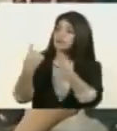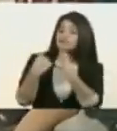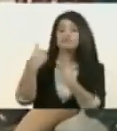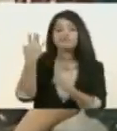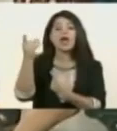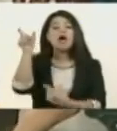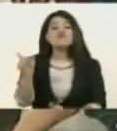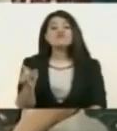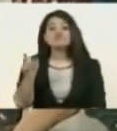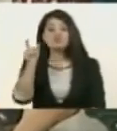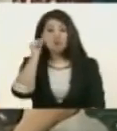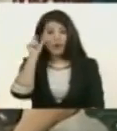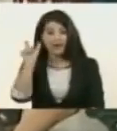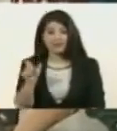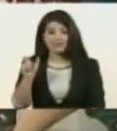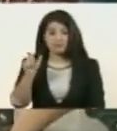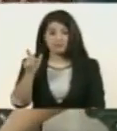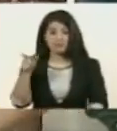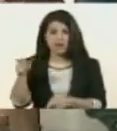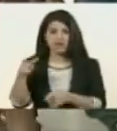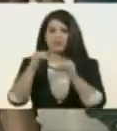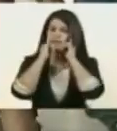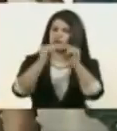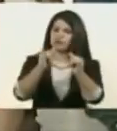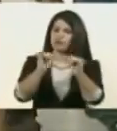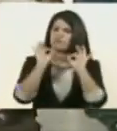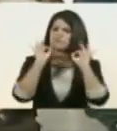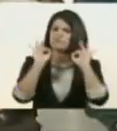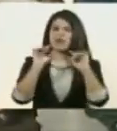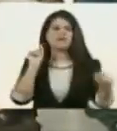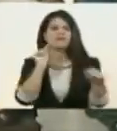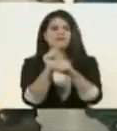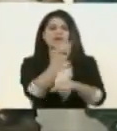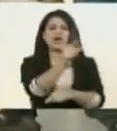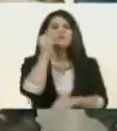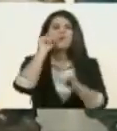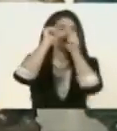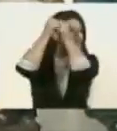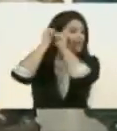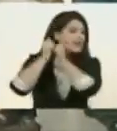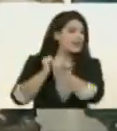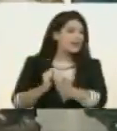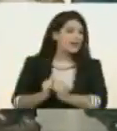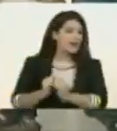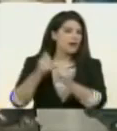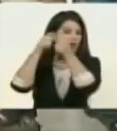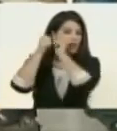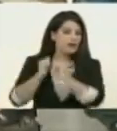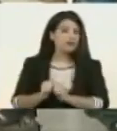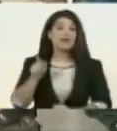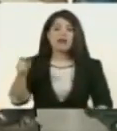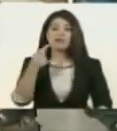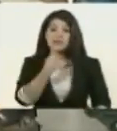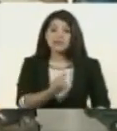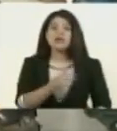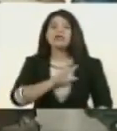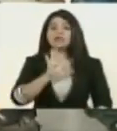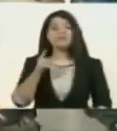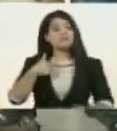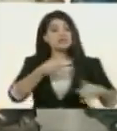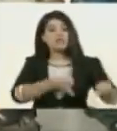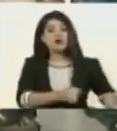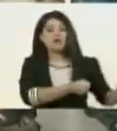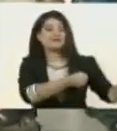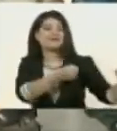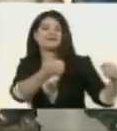una denuncia bastante delicada específicamente hacia Lilian Tintori. Ella denuncia que sus hijos fueron usados para llevarlos a